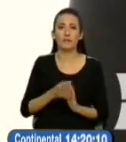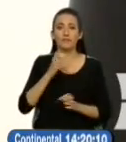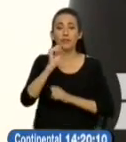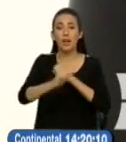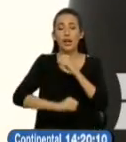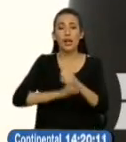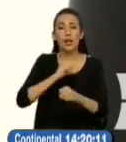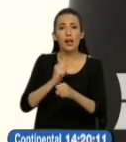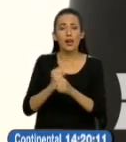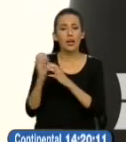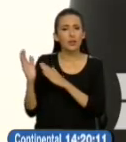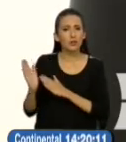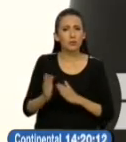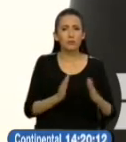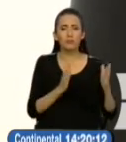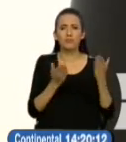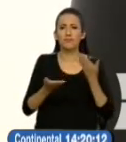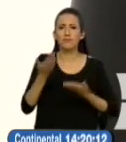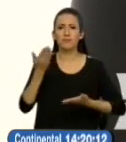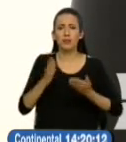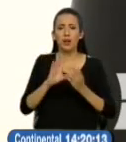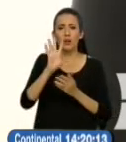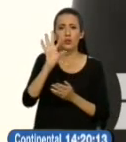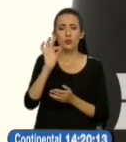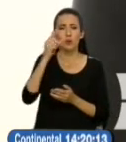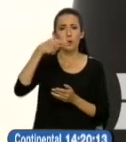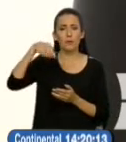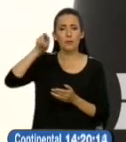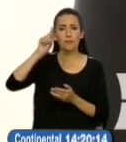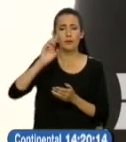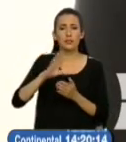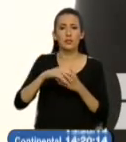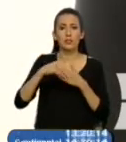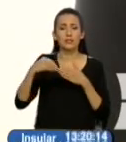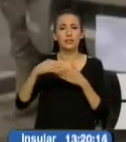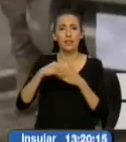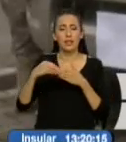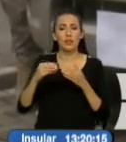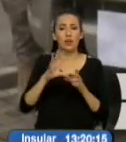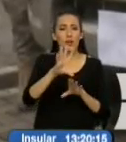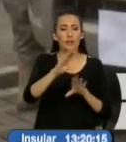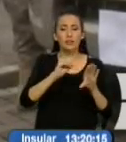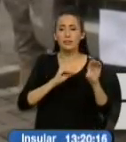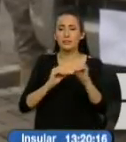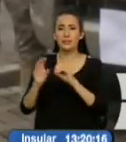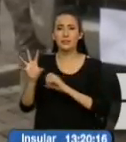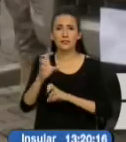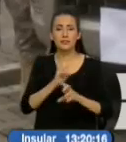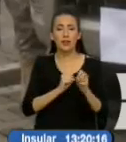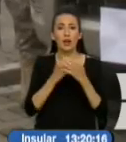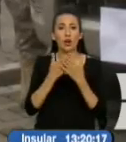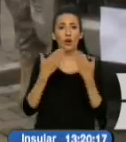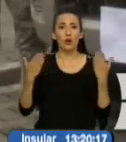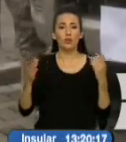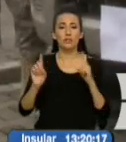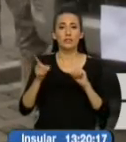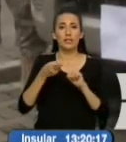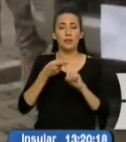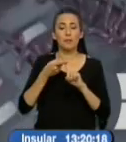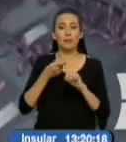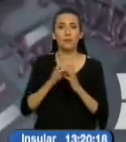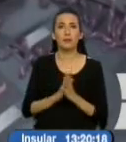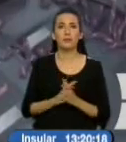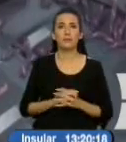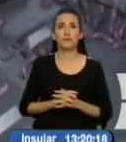hemos llegado ya a una cifra de alrededor de $9 millones en aprehensiones durante este primer